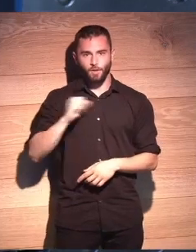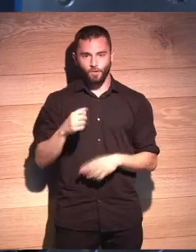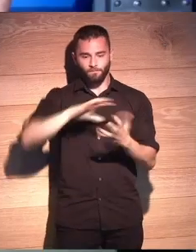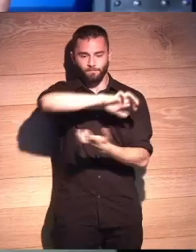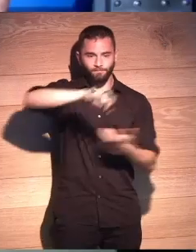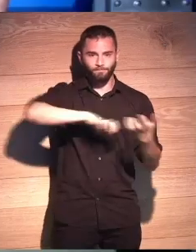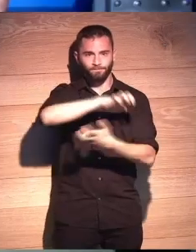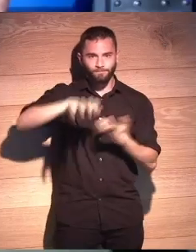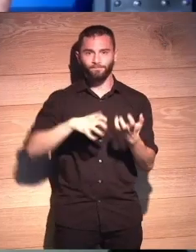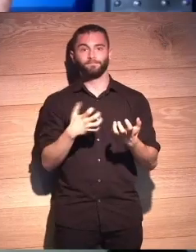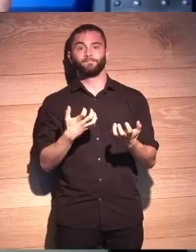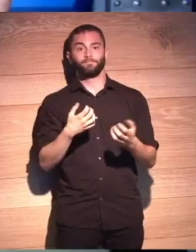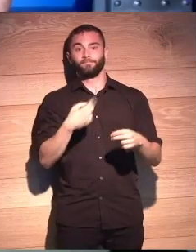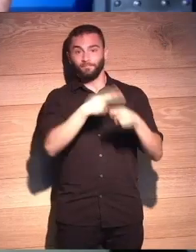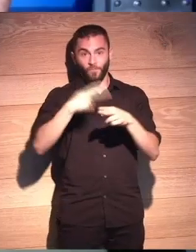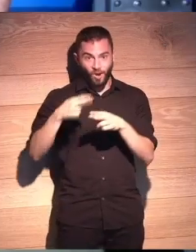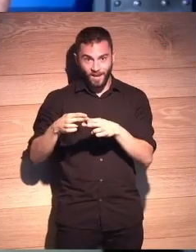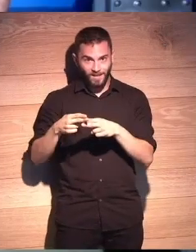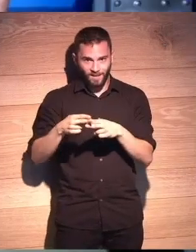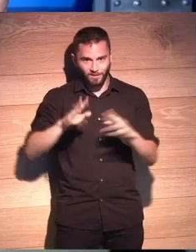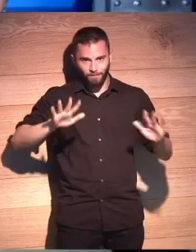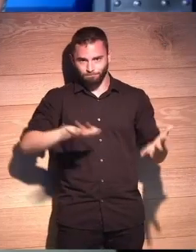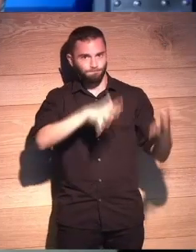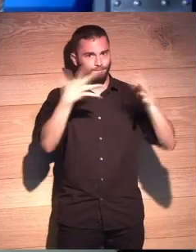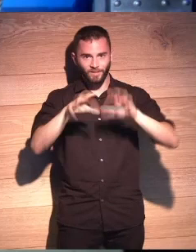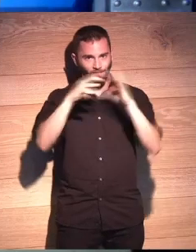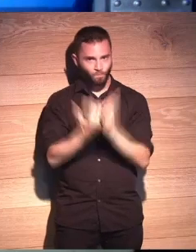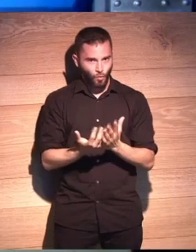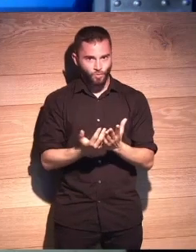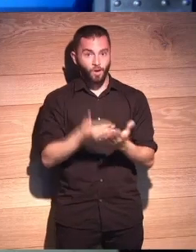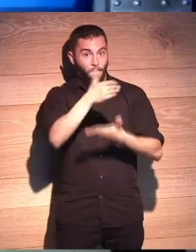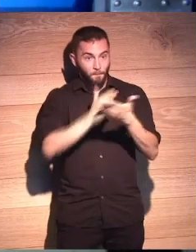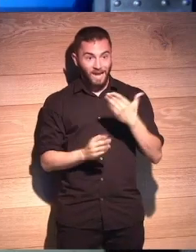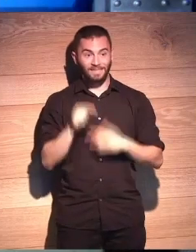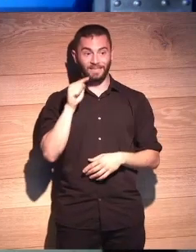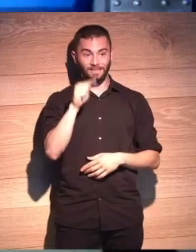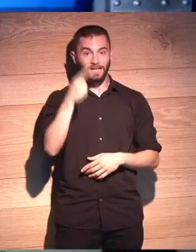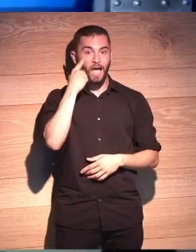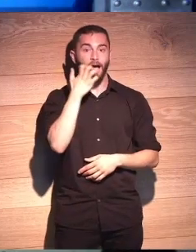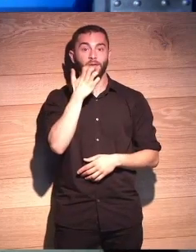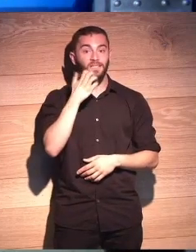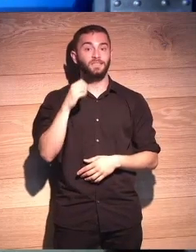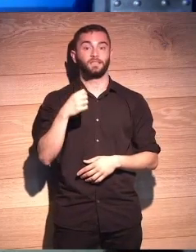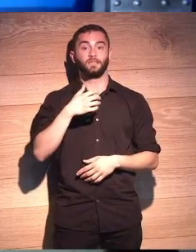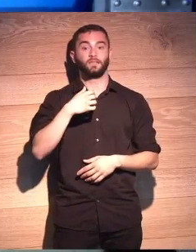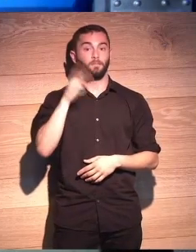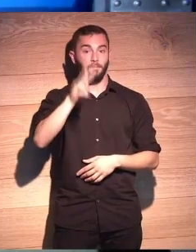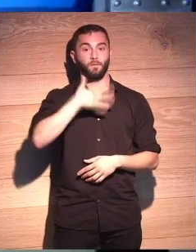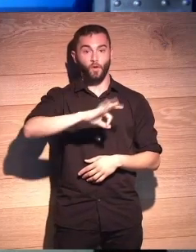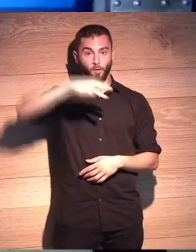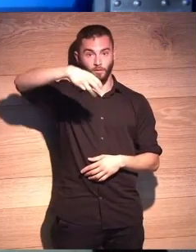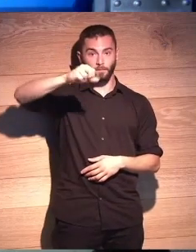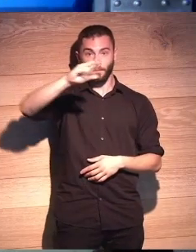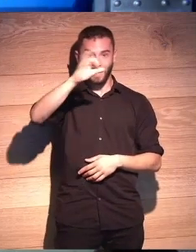geopolítica y la geoestrategia mundial está dando la vuelta al mundo. Y esta parte sí que quiero, a ver si podemos verlo, Marcos, este vídeo